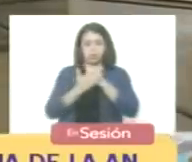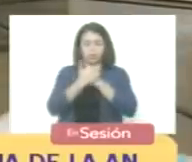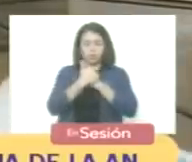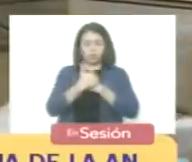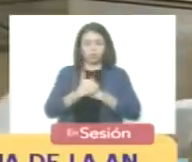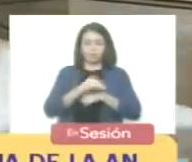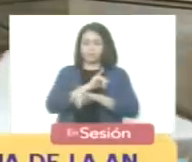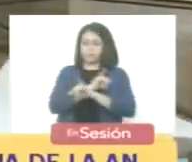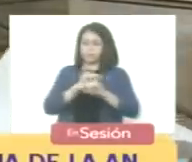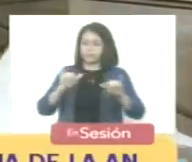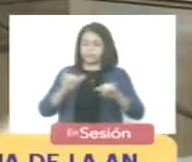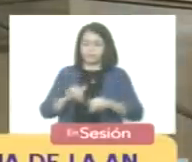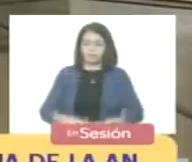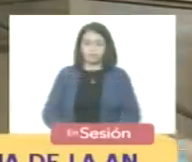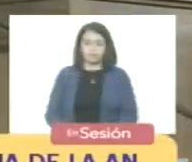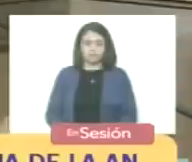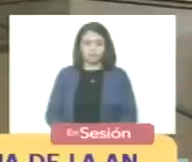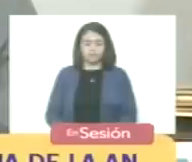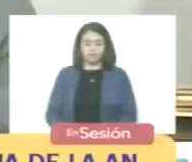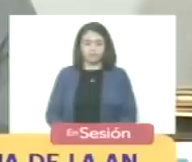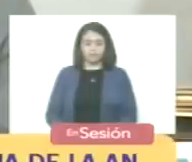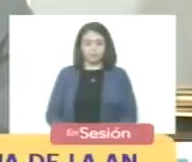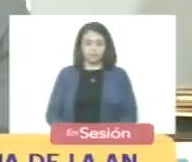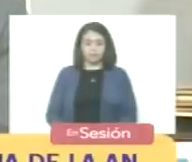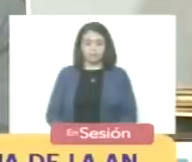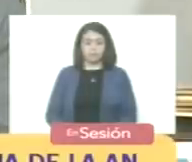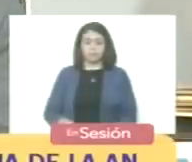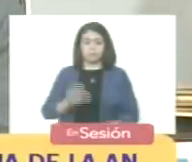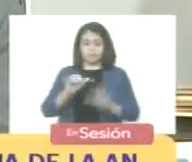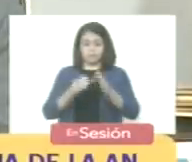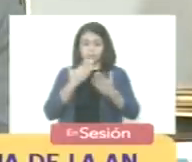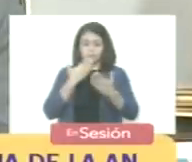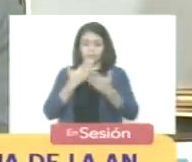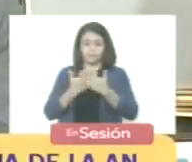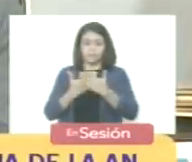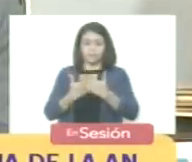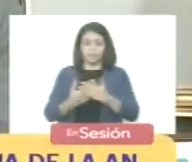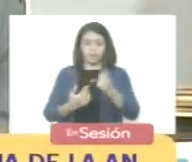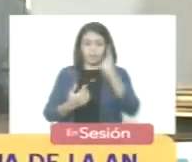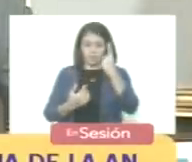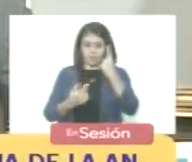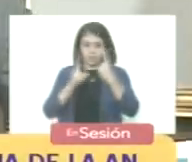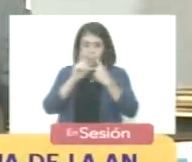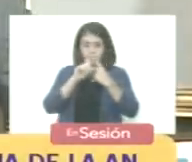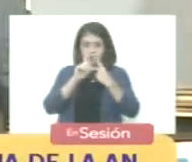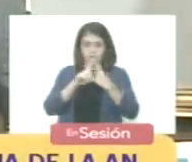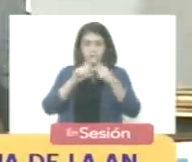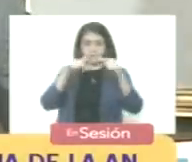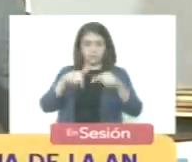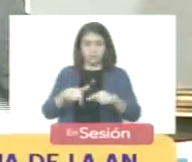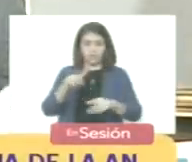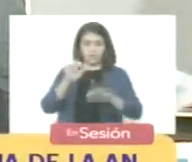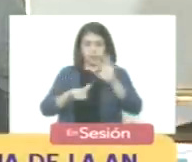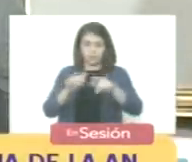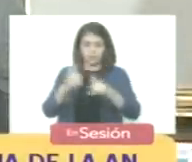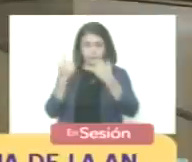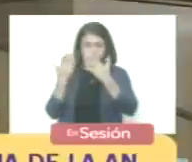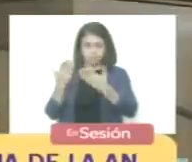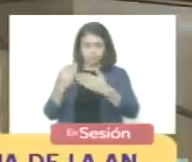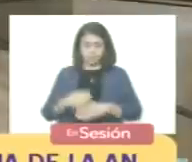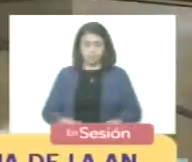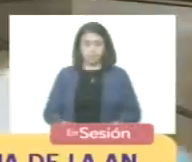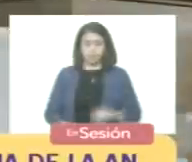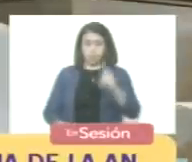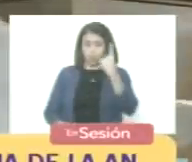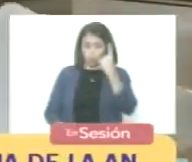Gómez. Es todo, ciudadano presidente. Perfecto, secretaria. Muchas gracias. Primer punto del orden del día, ciudadana secretaria.